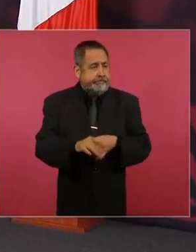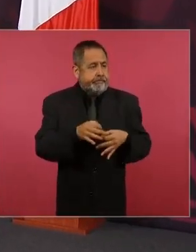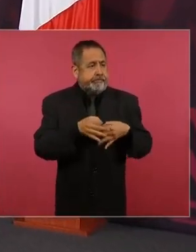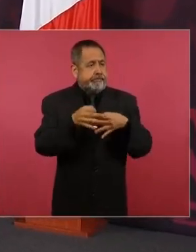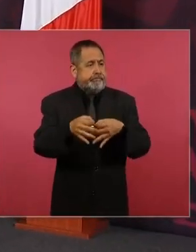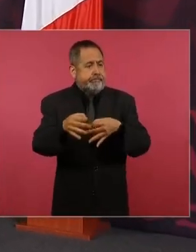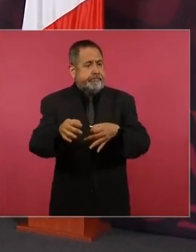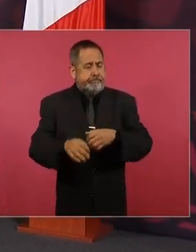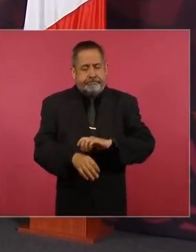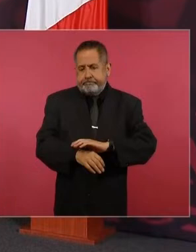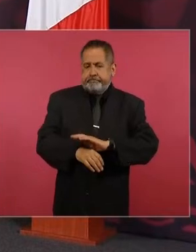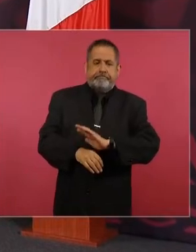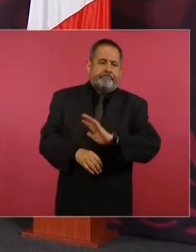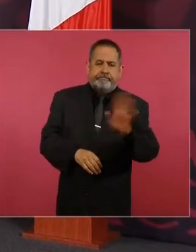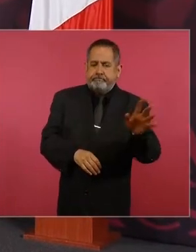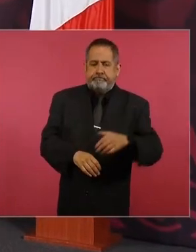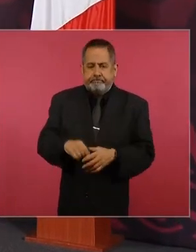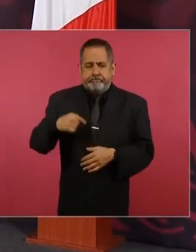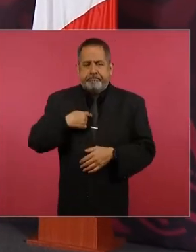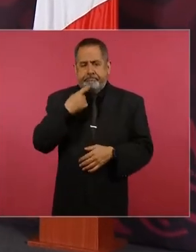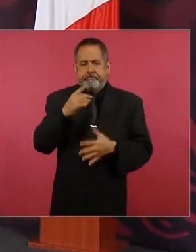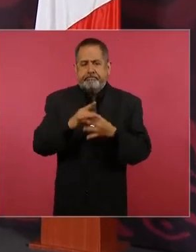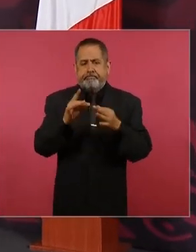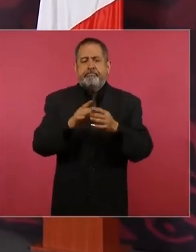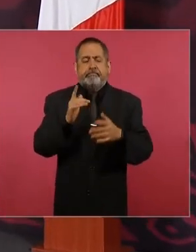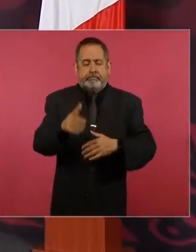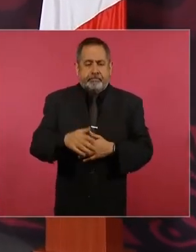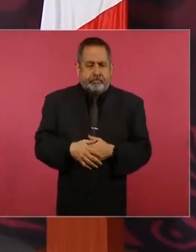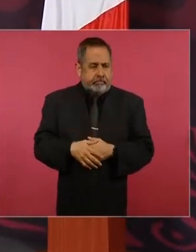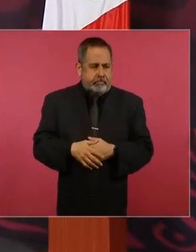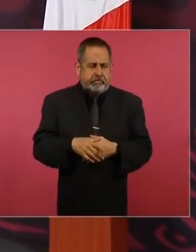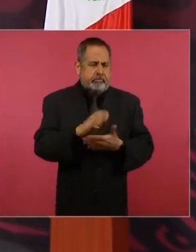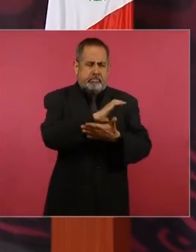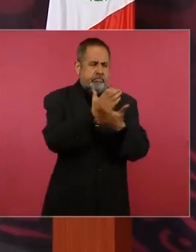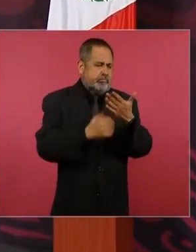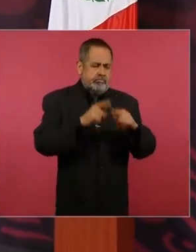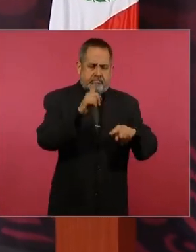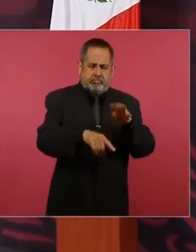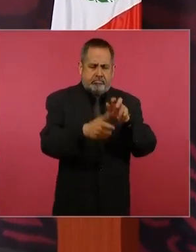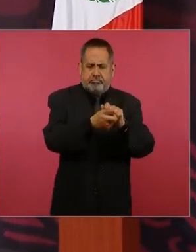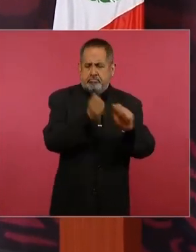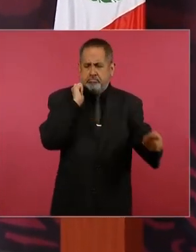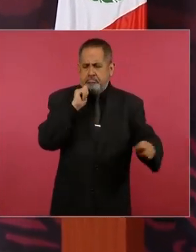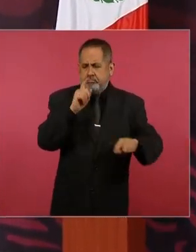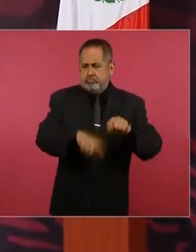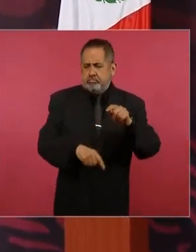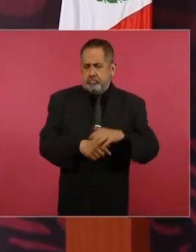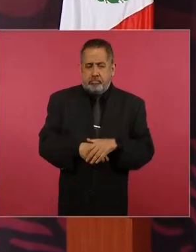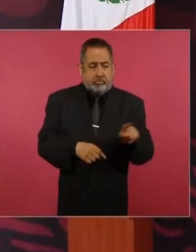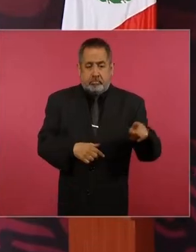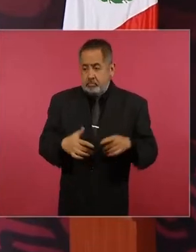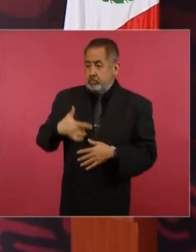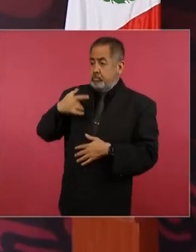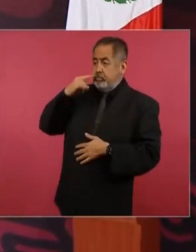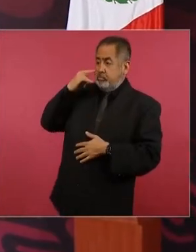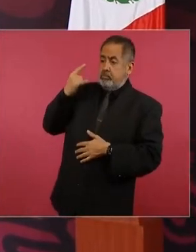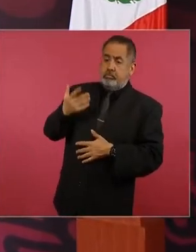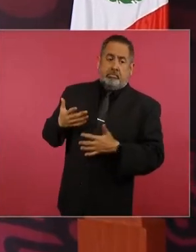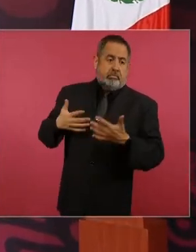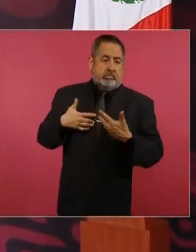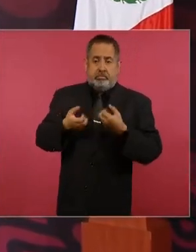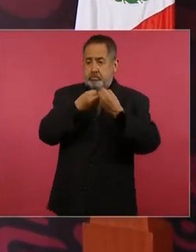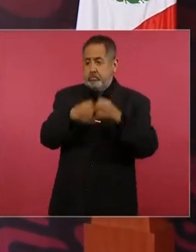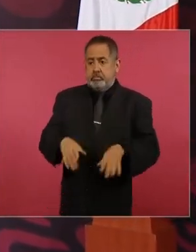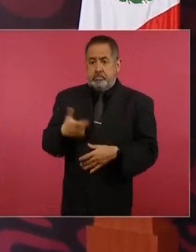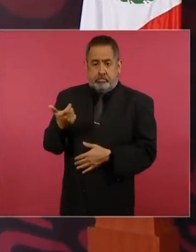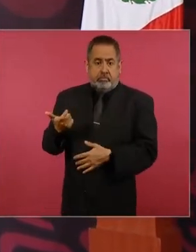Y entonces lo que se hizo fue que se suspendió el contrato y ellos se sintieron